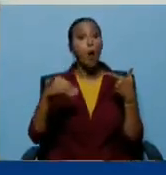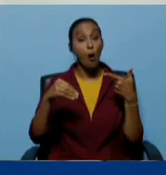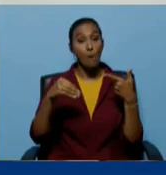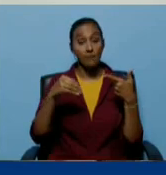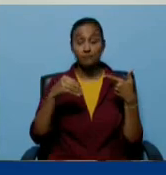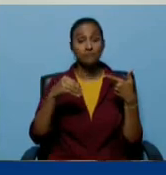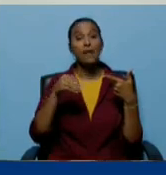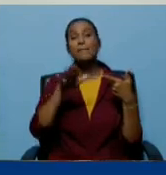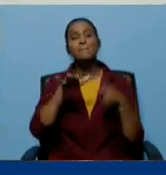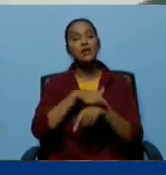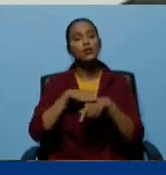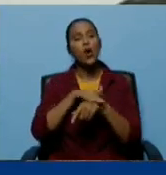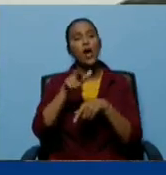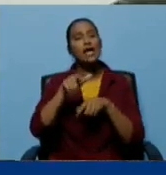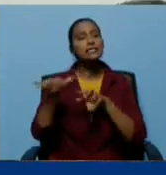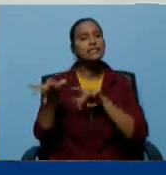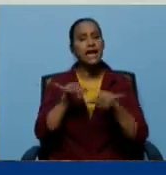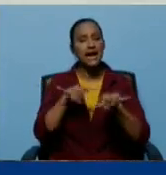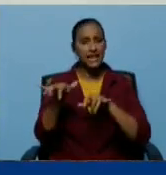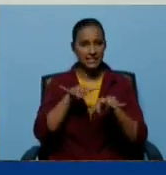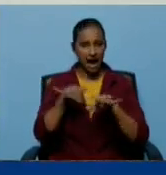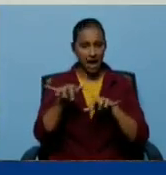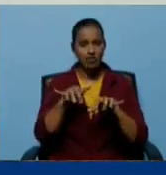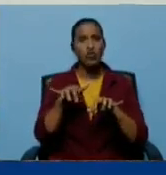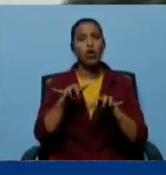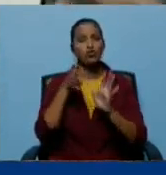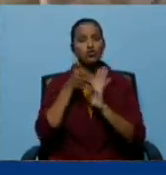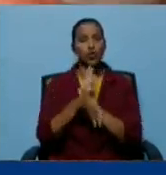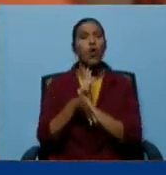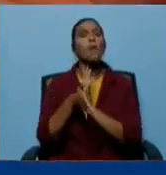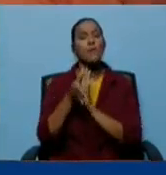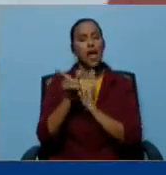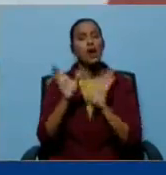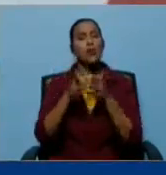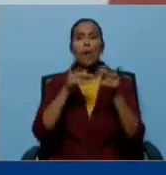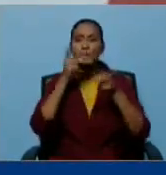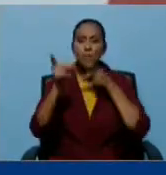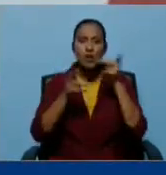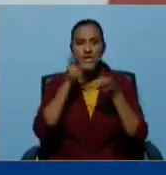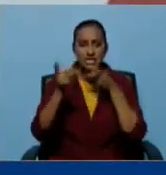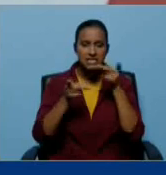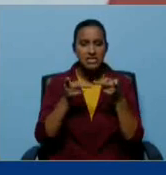secretario general del partido Alianza para el Cambio,